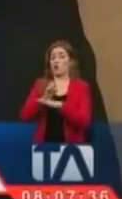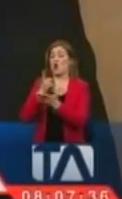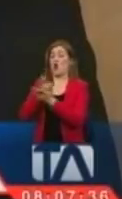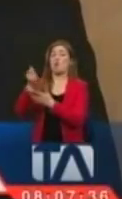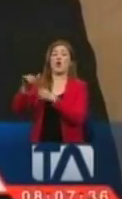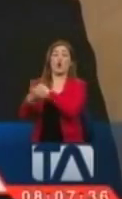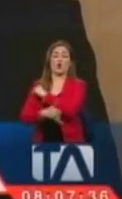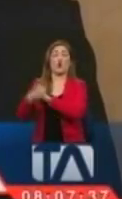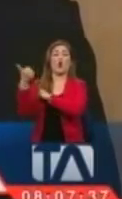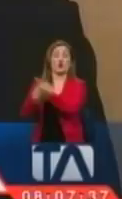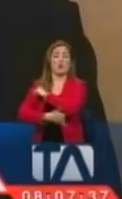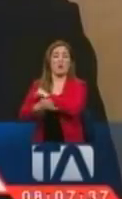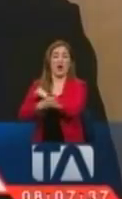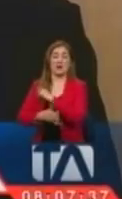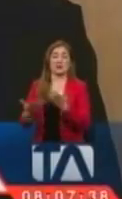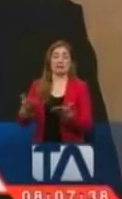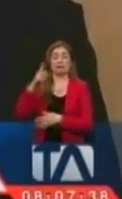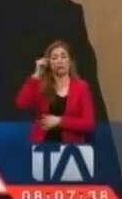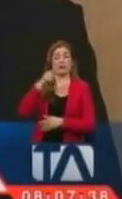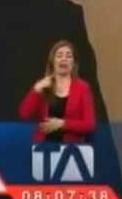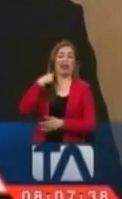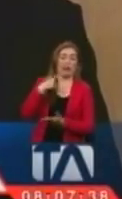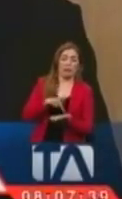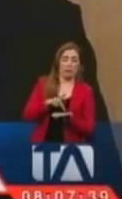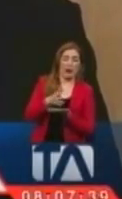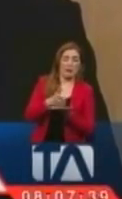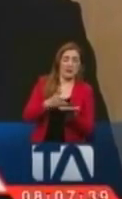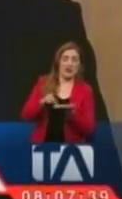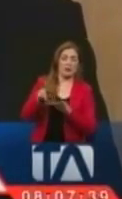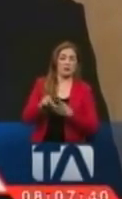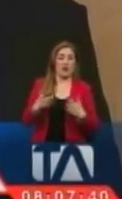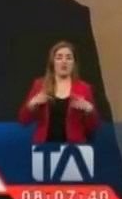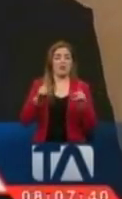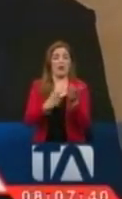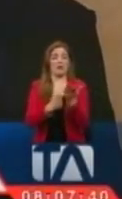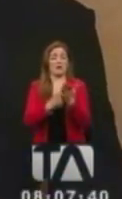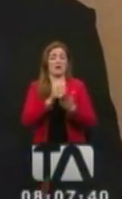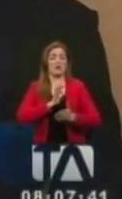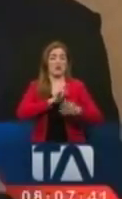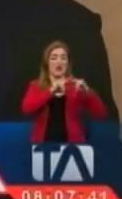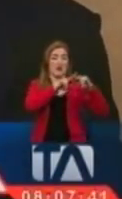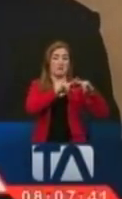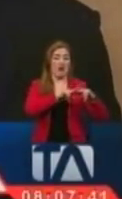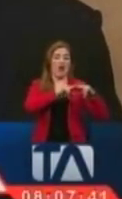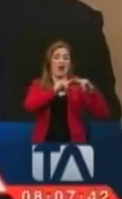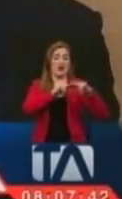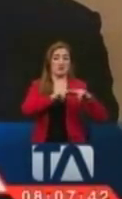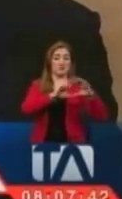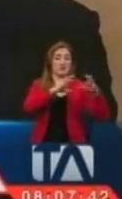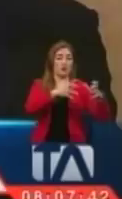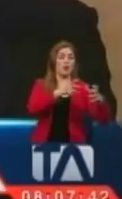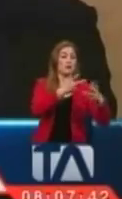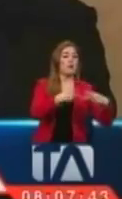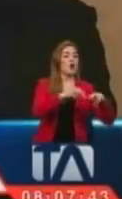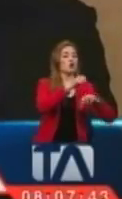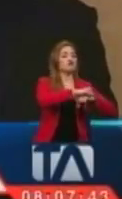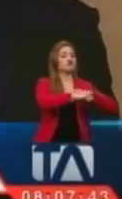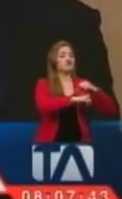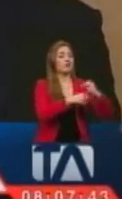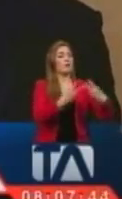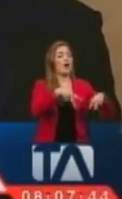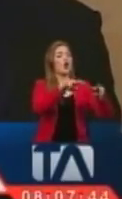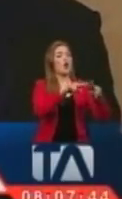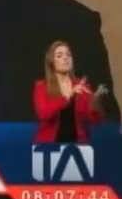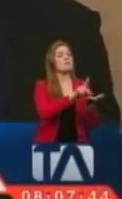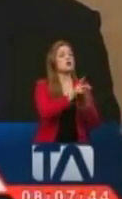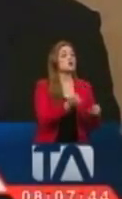que el sector beneficia es un debate que tiene que ser muy técnico porque hay que realizar en cada de los sectores la estructura de costos y ver en